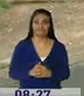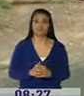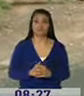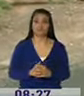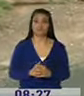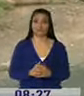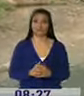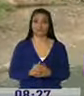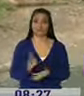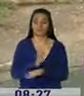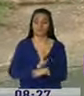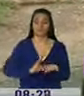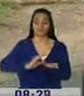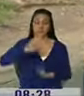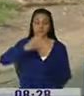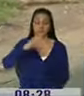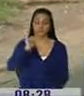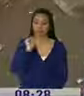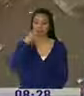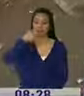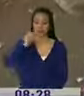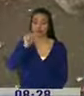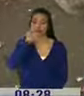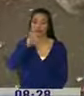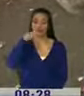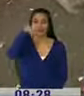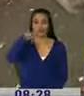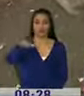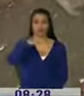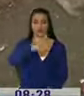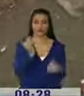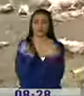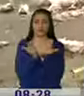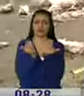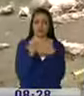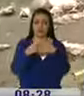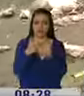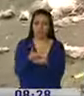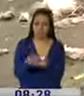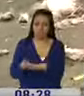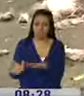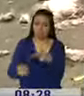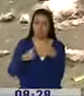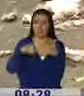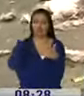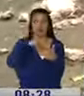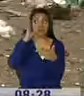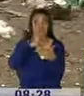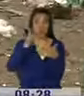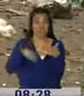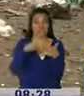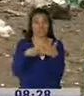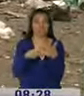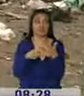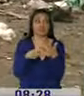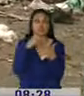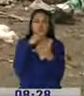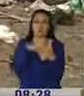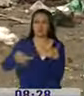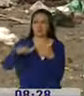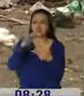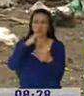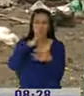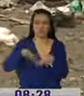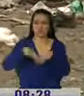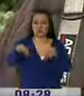del sector de Chaguarquingo caminan en medio de basura, escombros y de malos olores producto de la acumulación de suciedad que hay en el